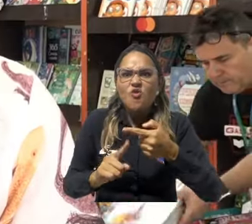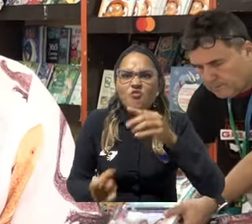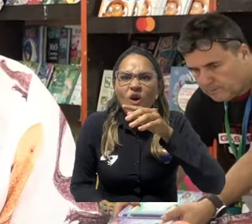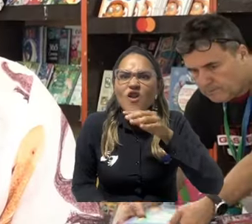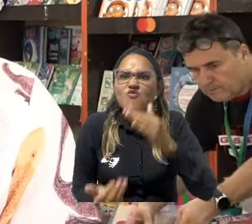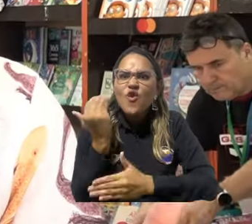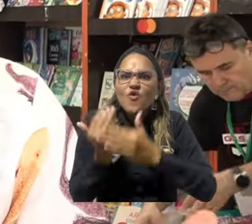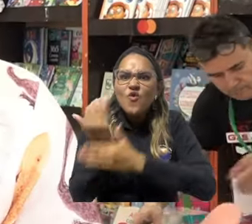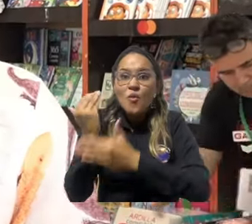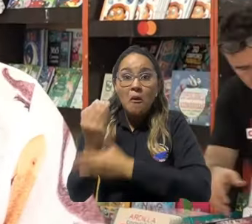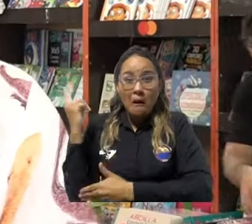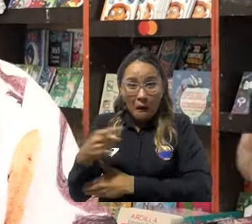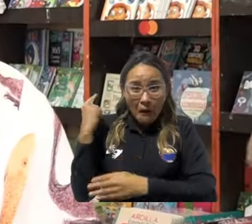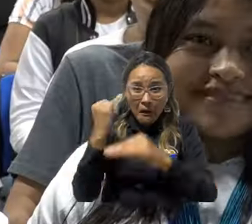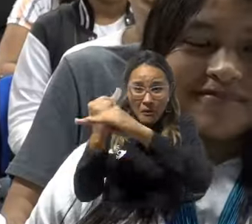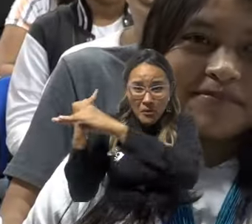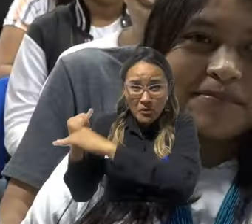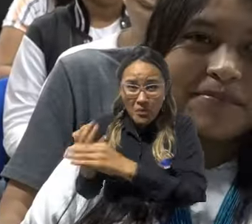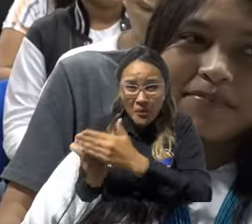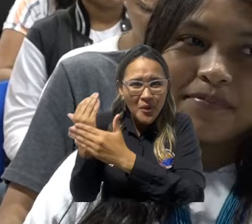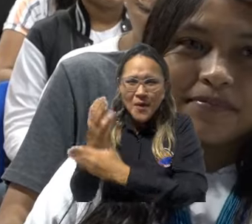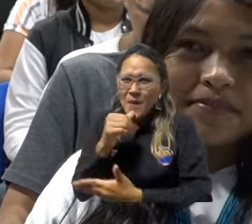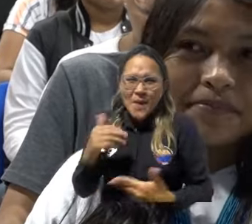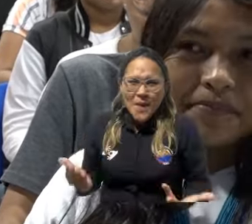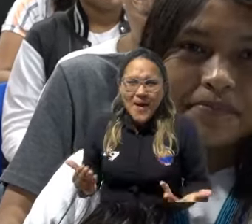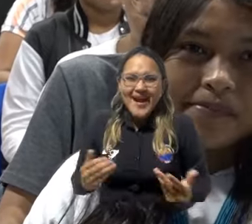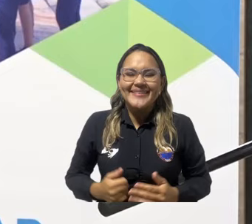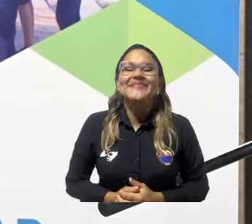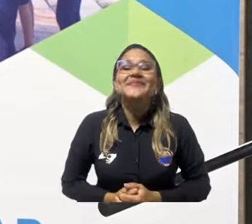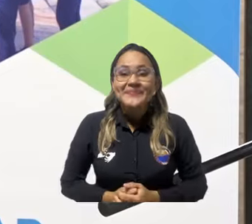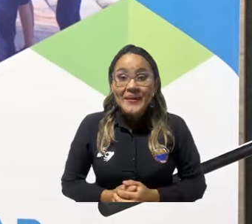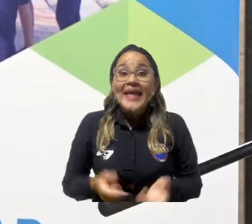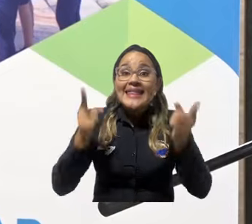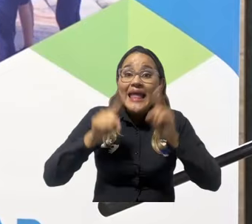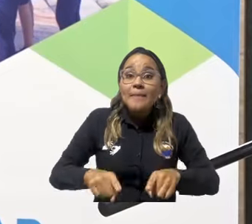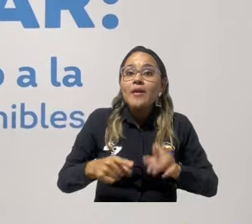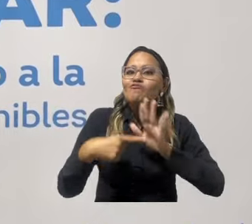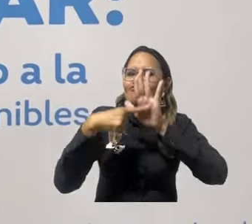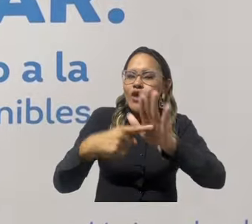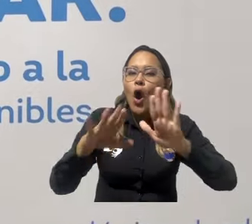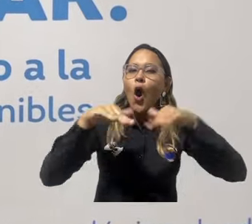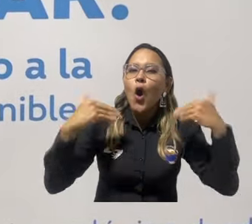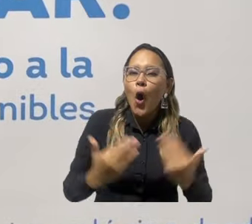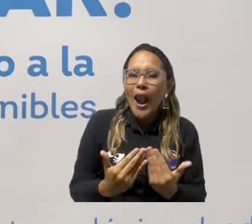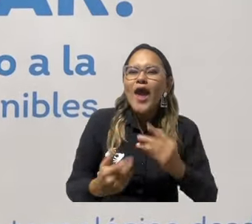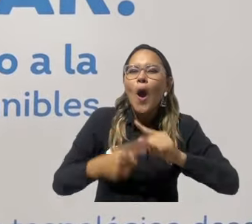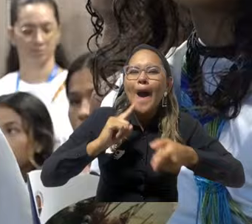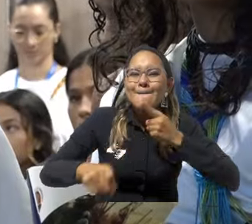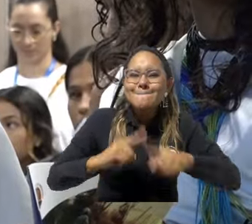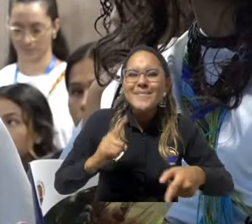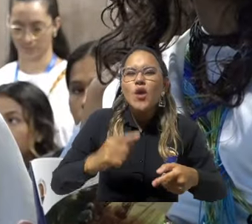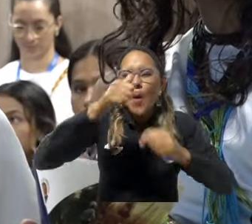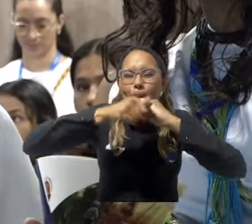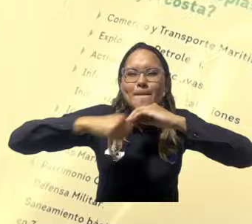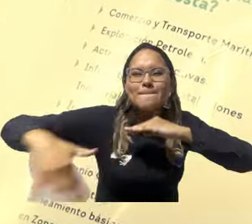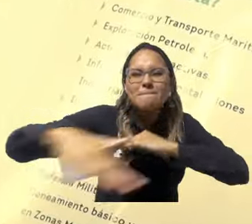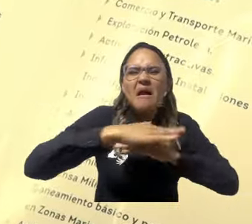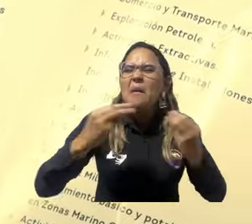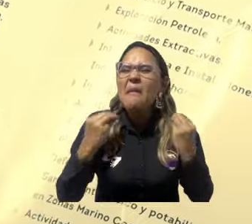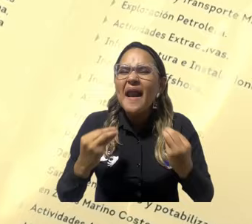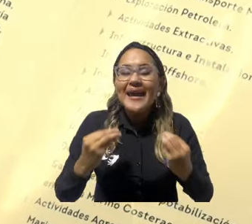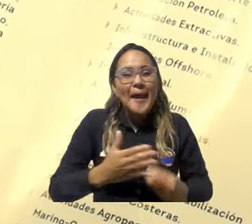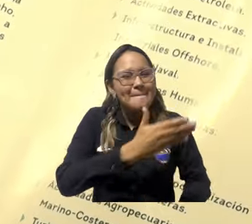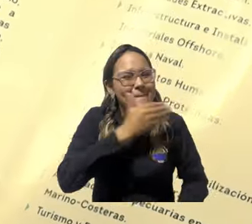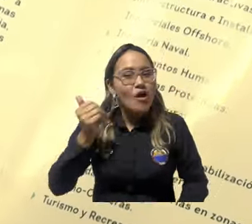antes otras instituciones no se han atrevido a plantear. Durante el lanzamiento también se presentó la iniciativa Colegios Amigos del Mar, con la que se busca que los